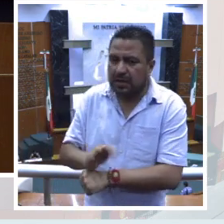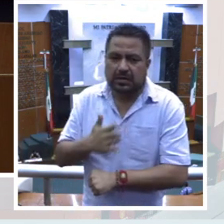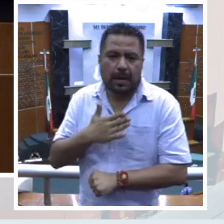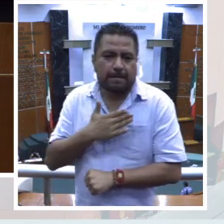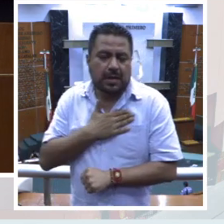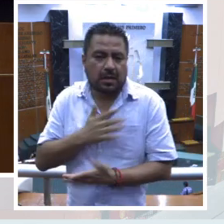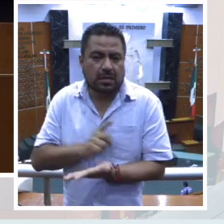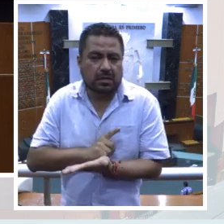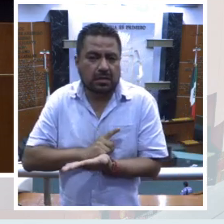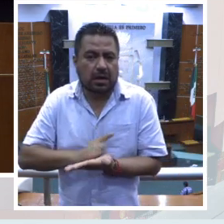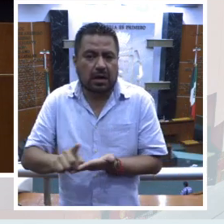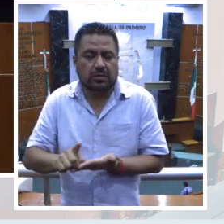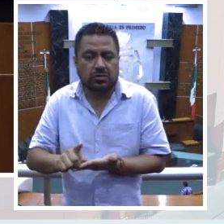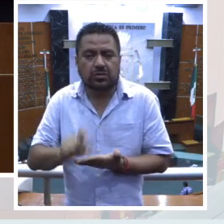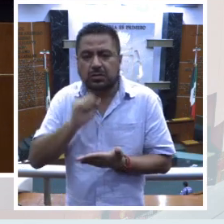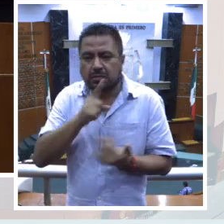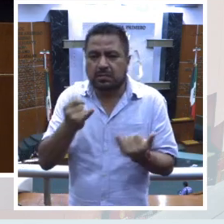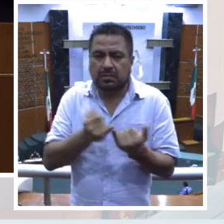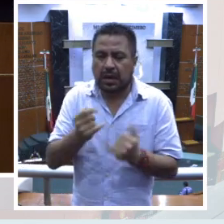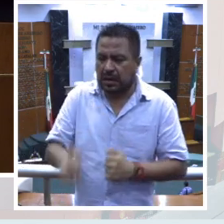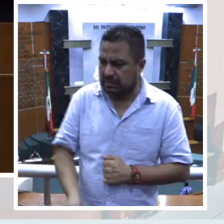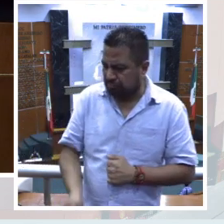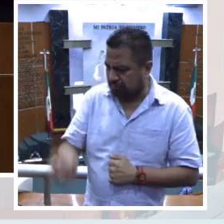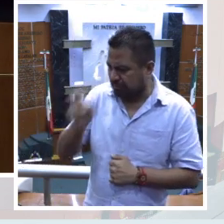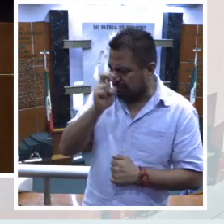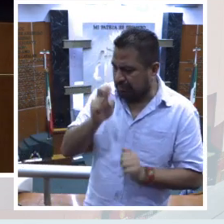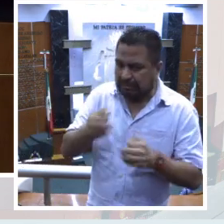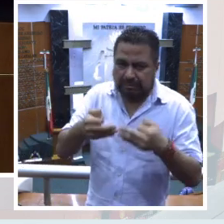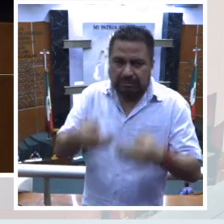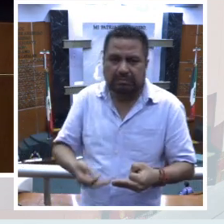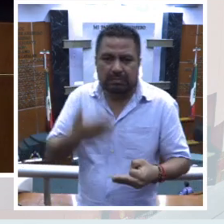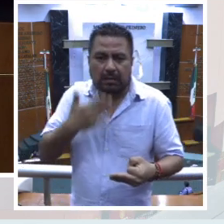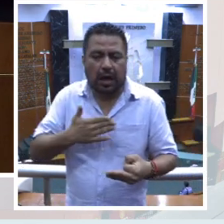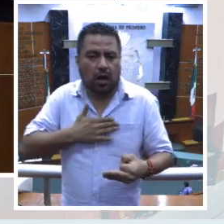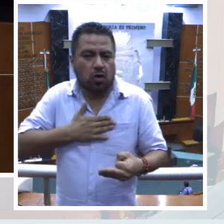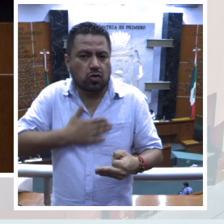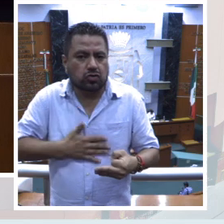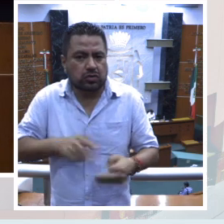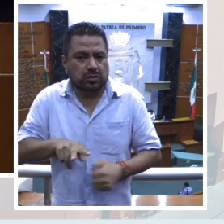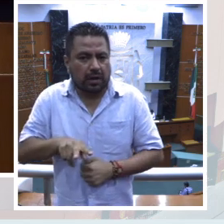derechos y de nuestras exigencias justas y verdaderas